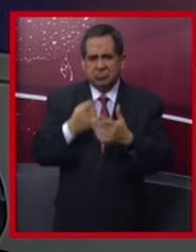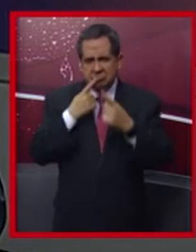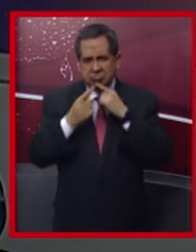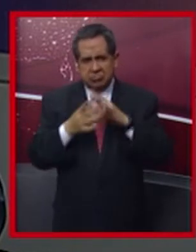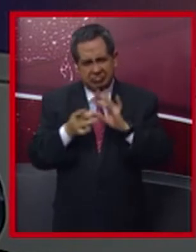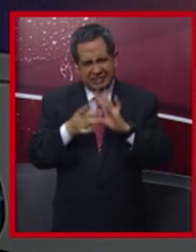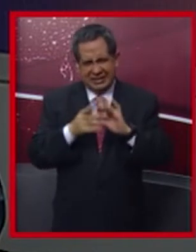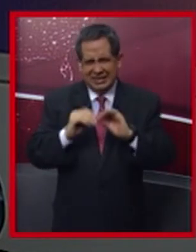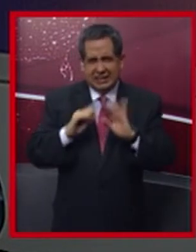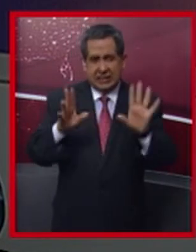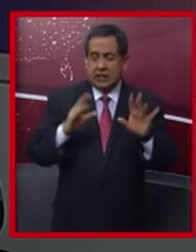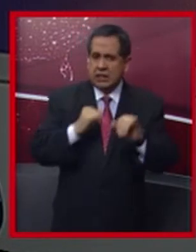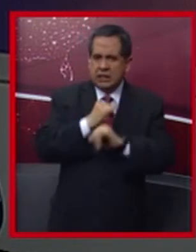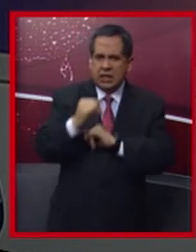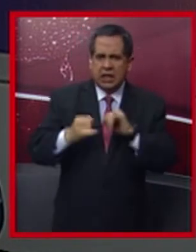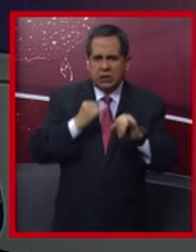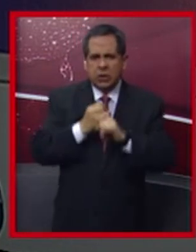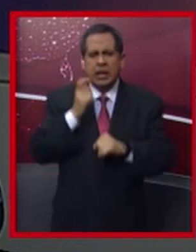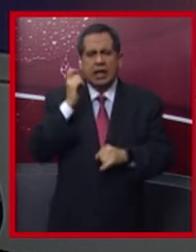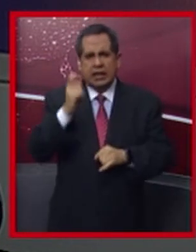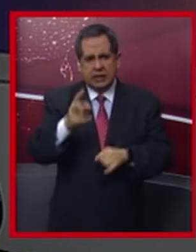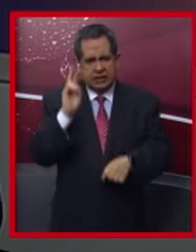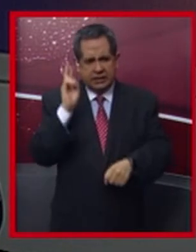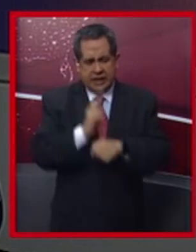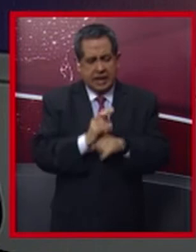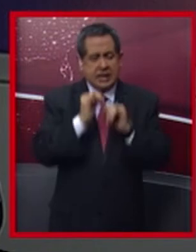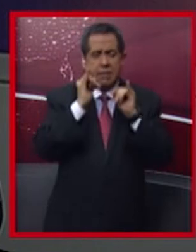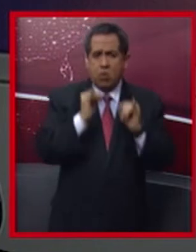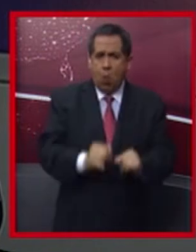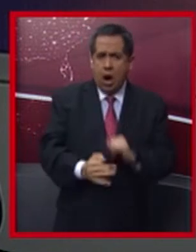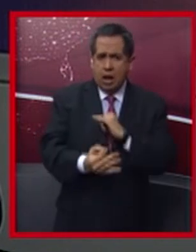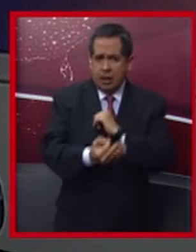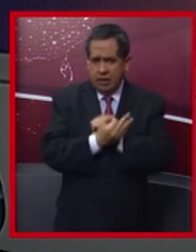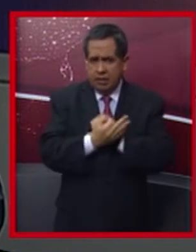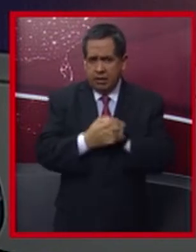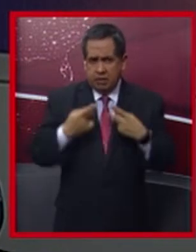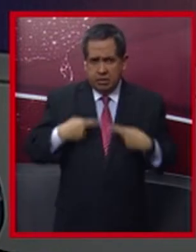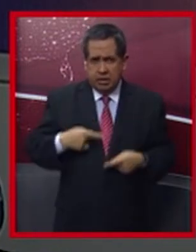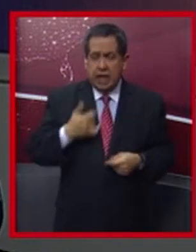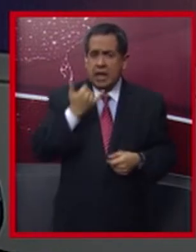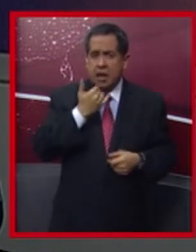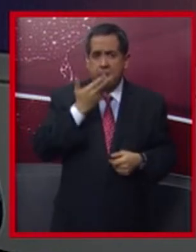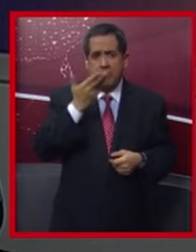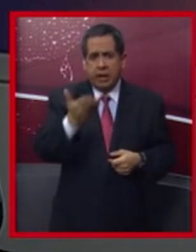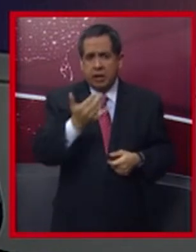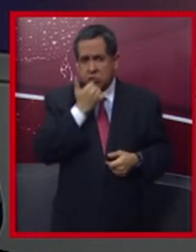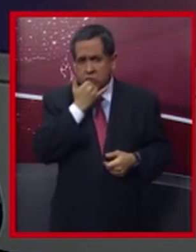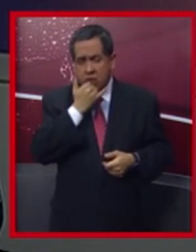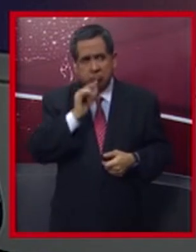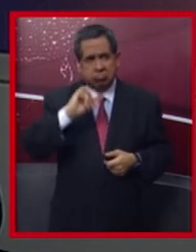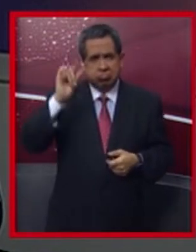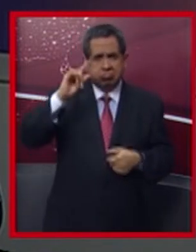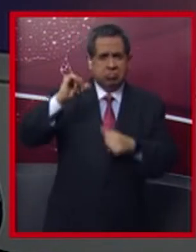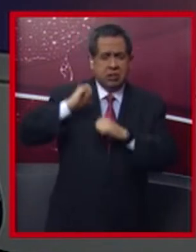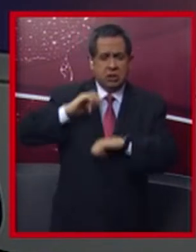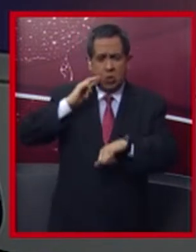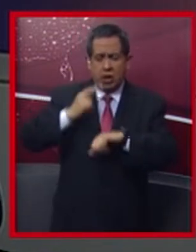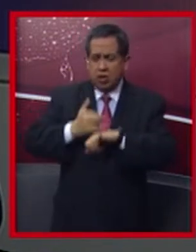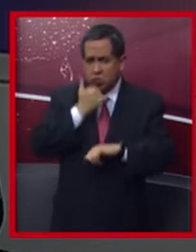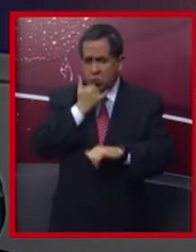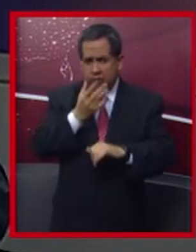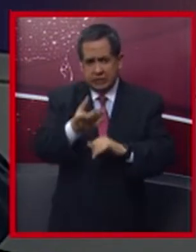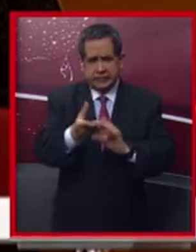pidió precisiones sobre el escrutinio internacional de la vigilancia de las garantías individuales en el país y sobre disculpas ofrecidas por altos mandos en